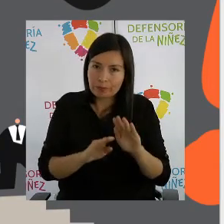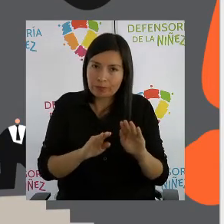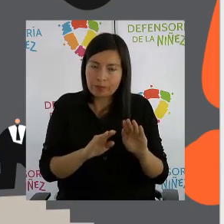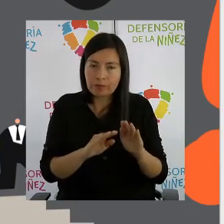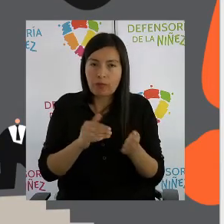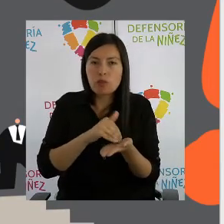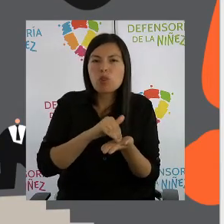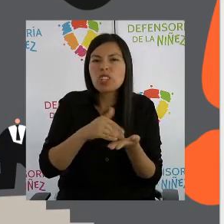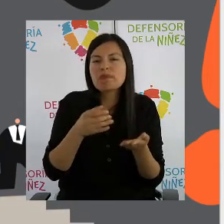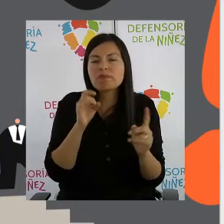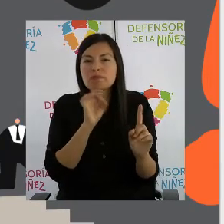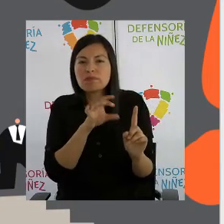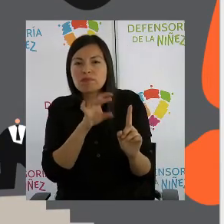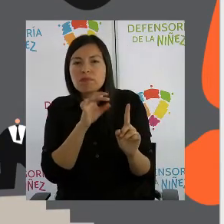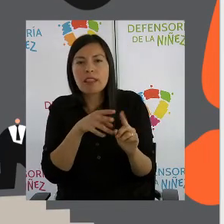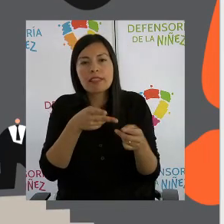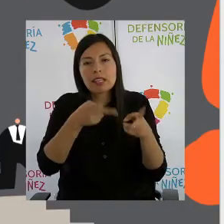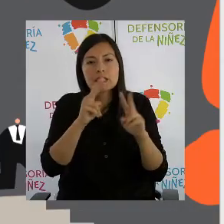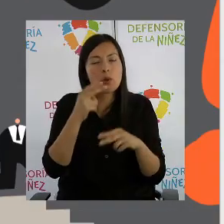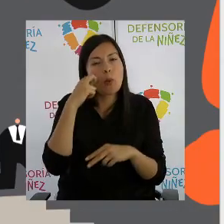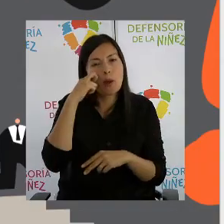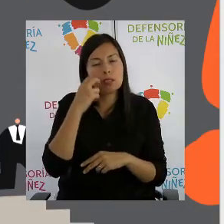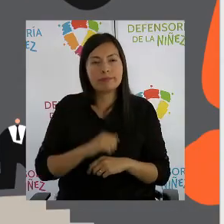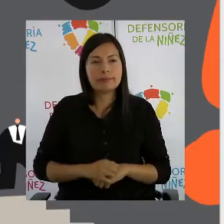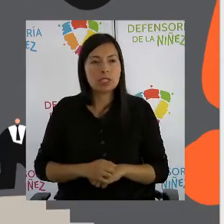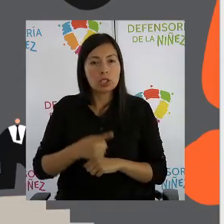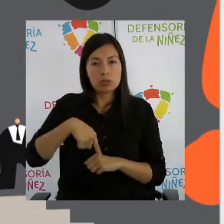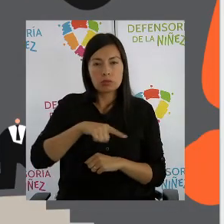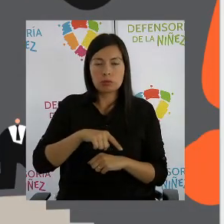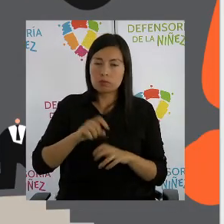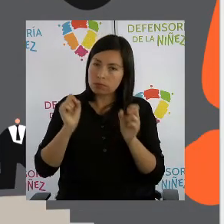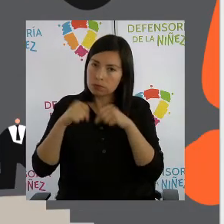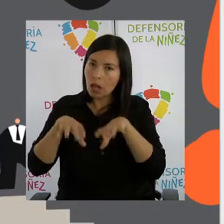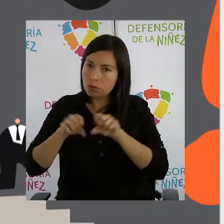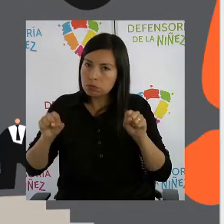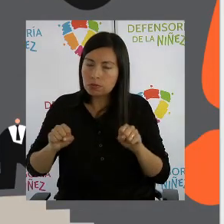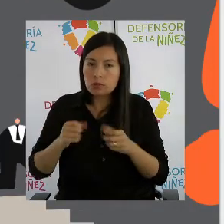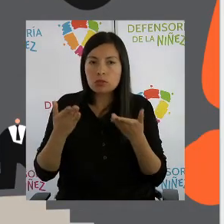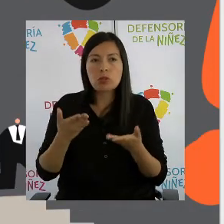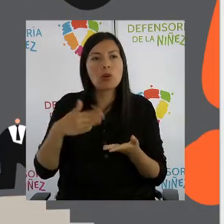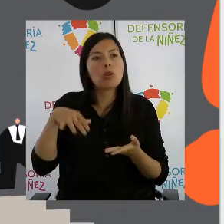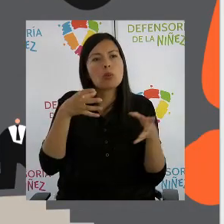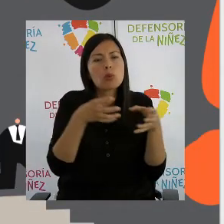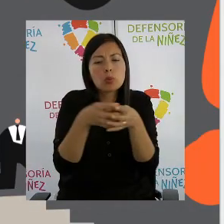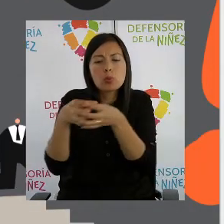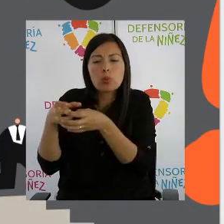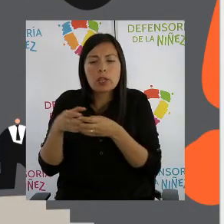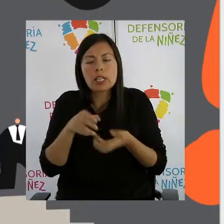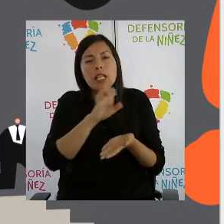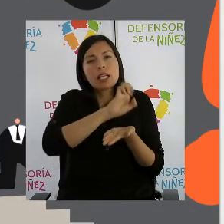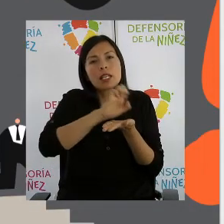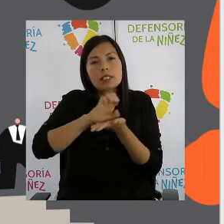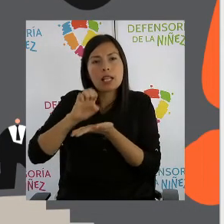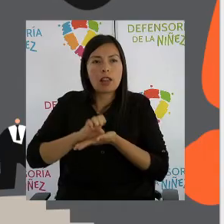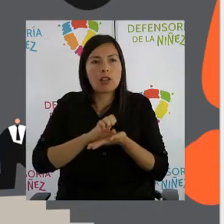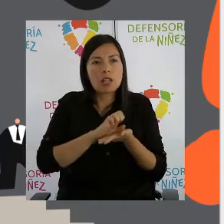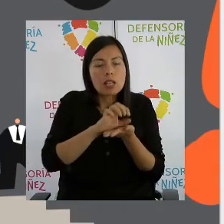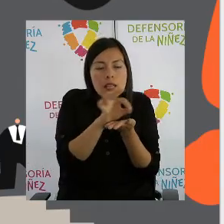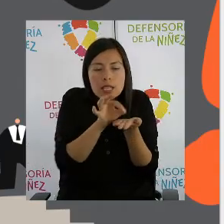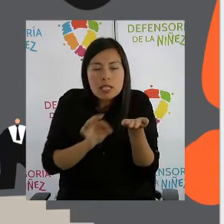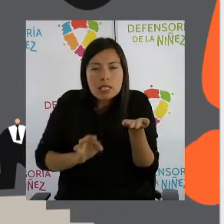humanos. Si es que nos comprometemos efectivamente en términos de acción, todos los órganos del Estado con eso, no solo en términos del diseño de las